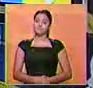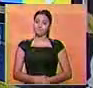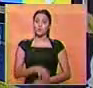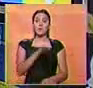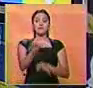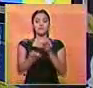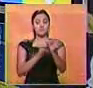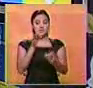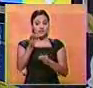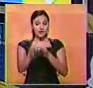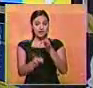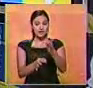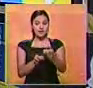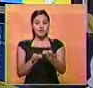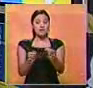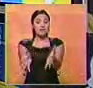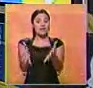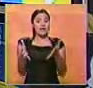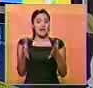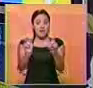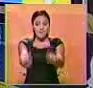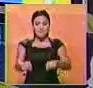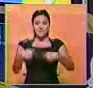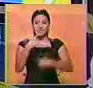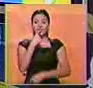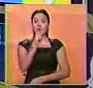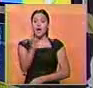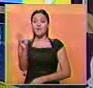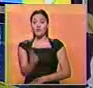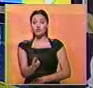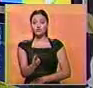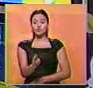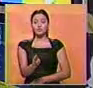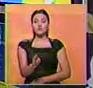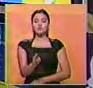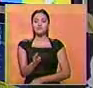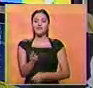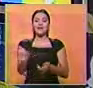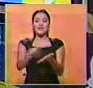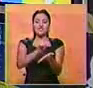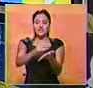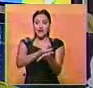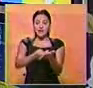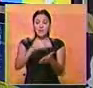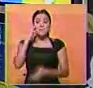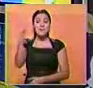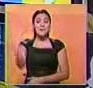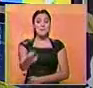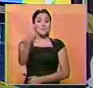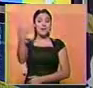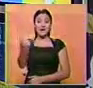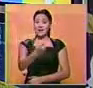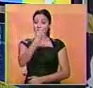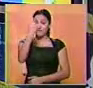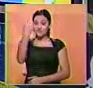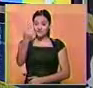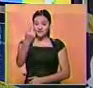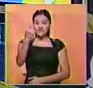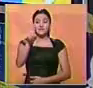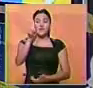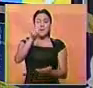les decía, ese triunfo patirrojo sellaba las aspiraciones clasificatorias de los Yankees de Nueva York, que por primera vez desde